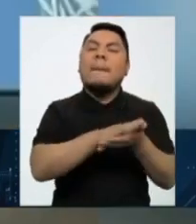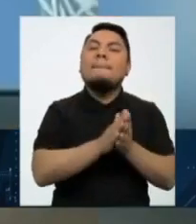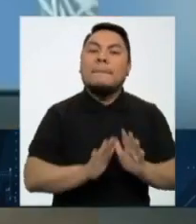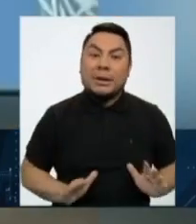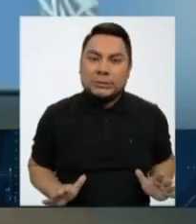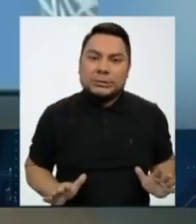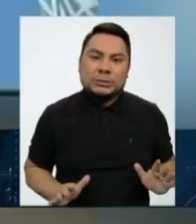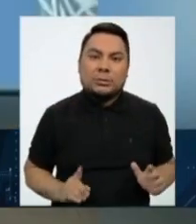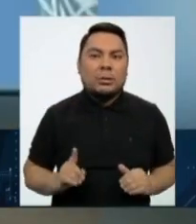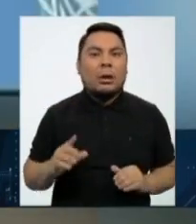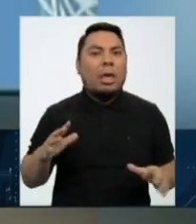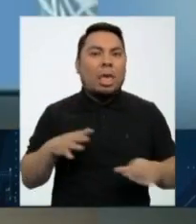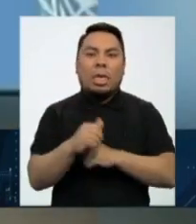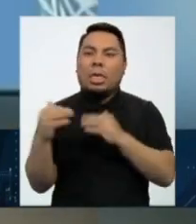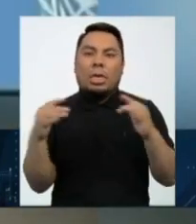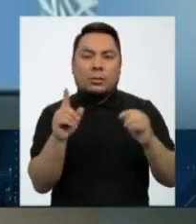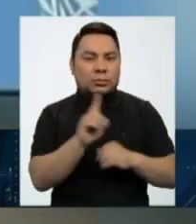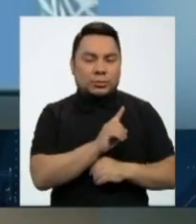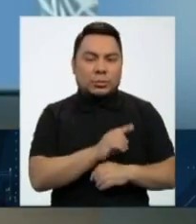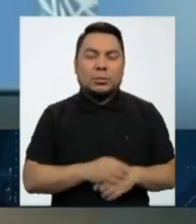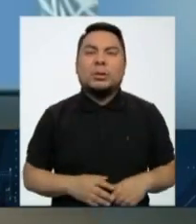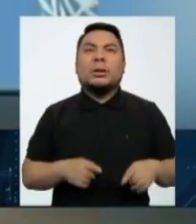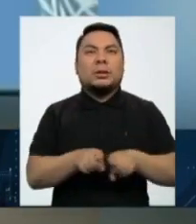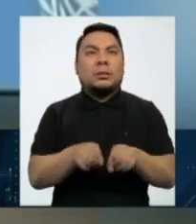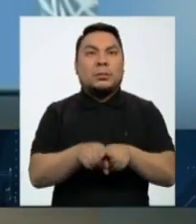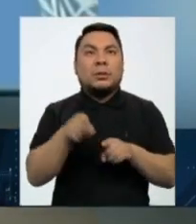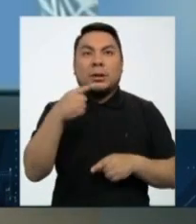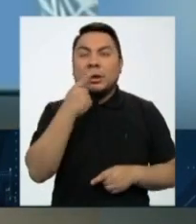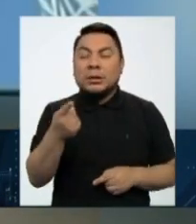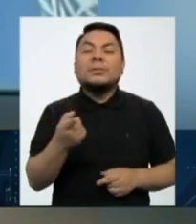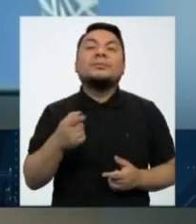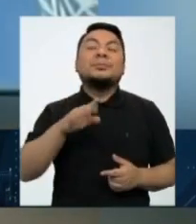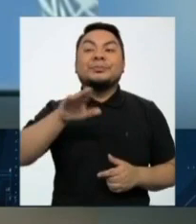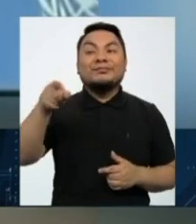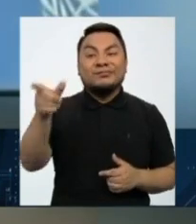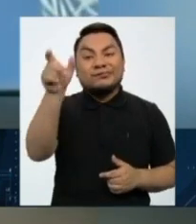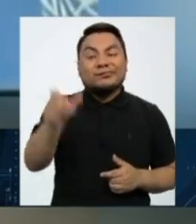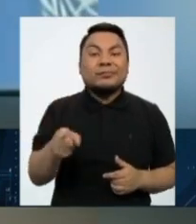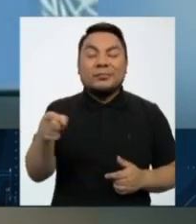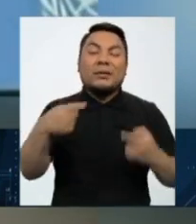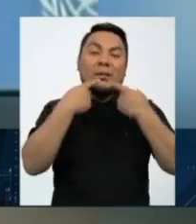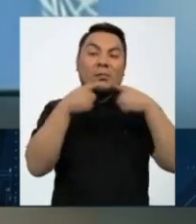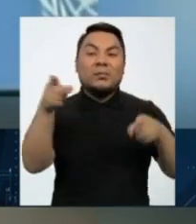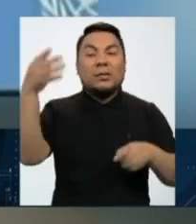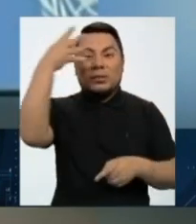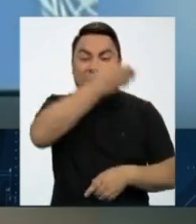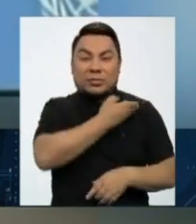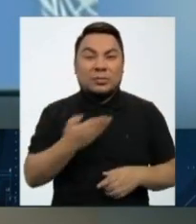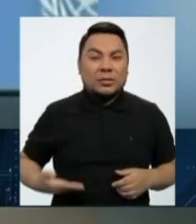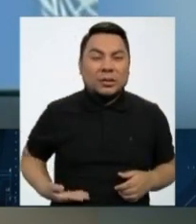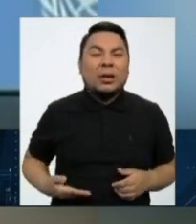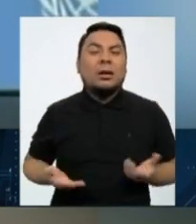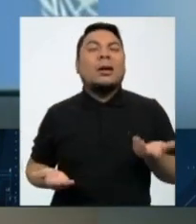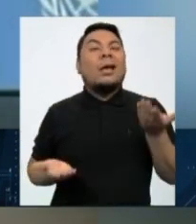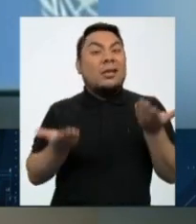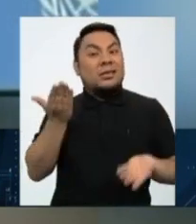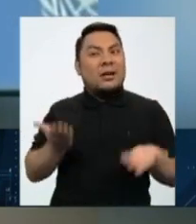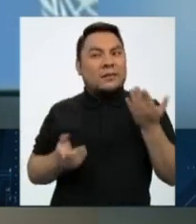pacíficos. El canciller venezolano Jorge Arreaza dijo que las declaraciones de Trump confirmarían sus